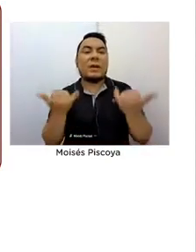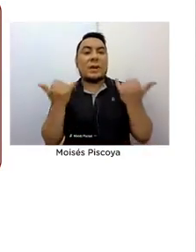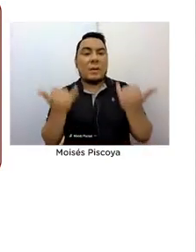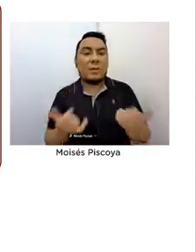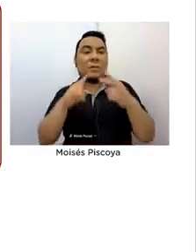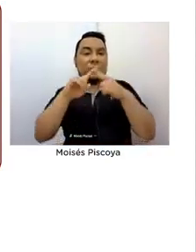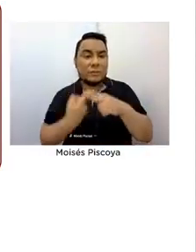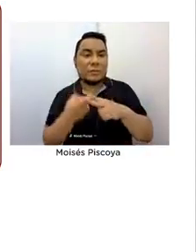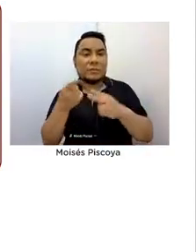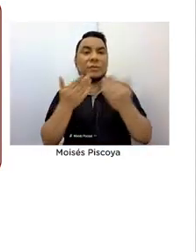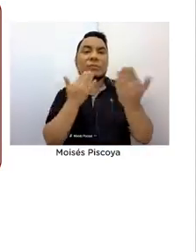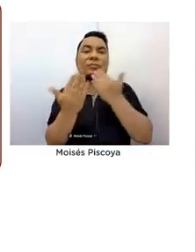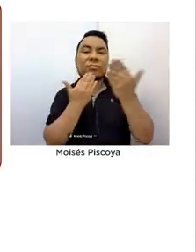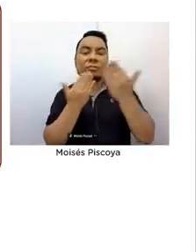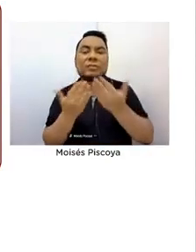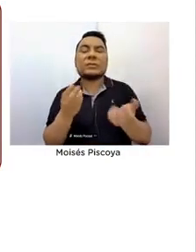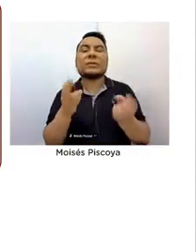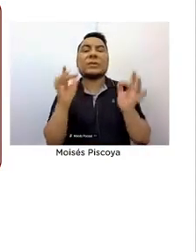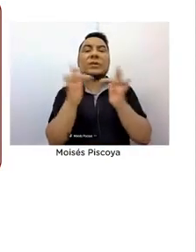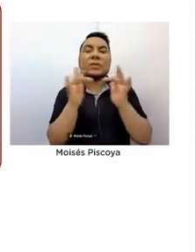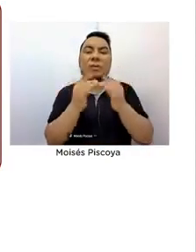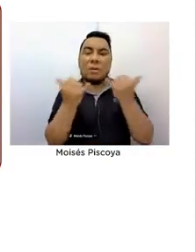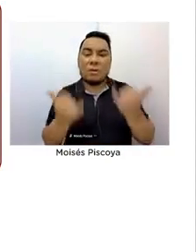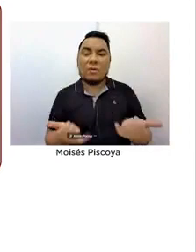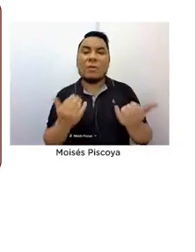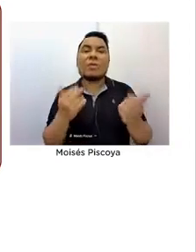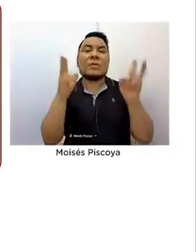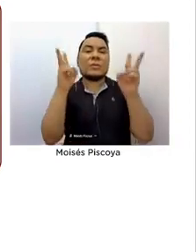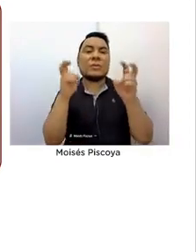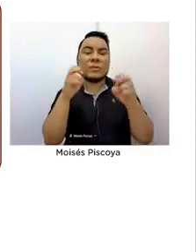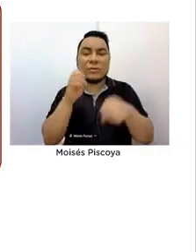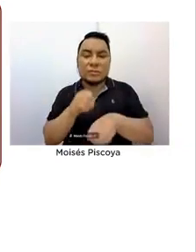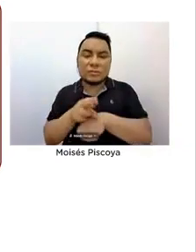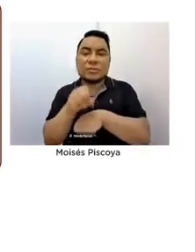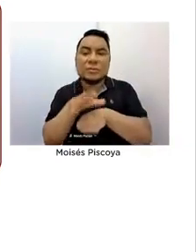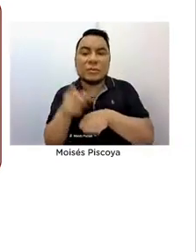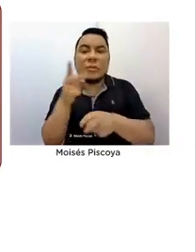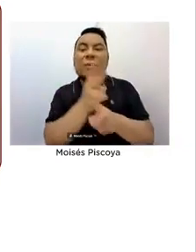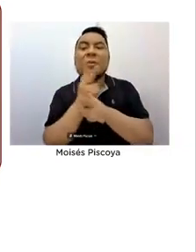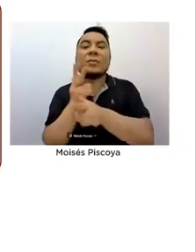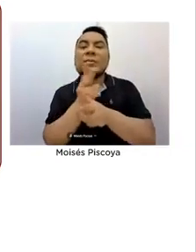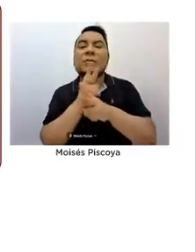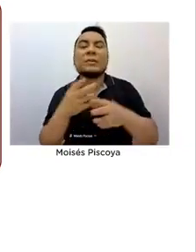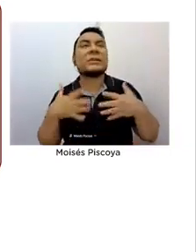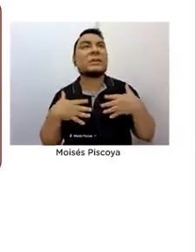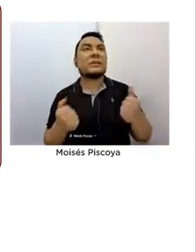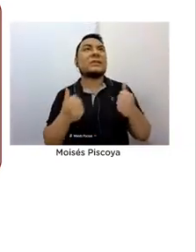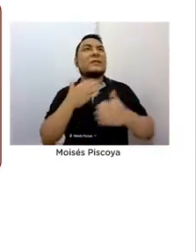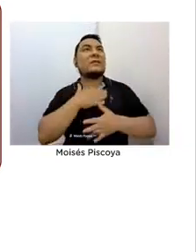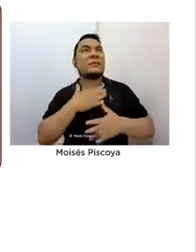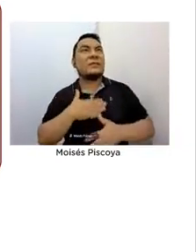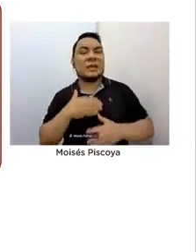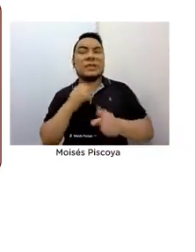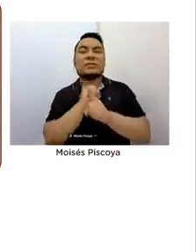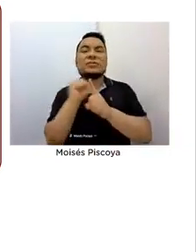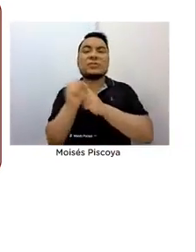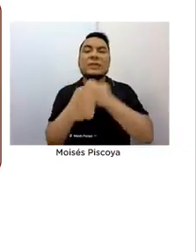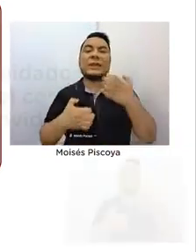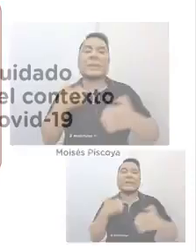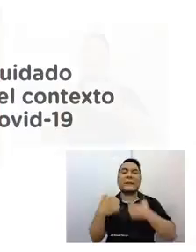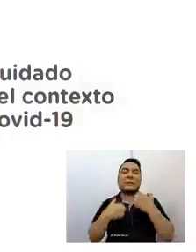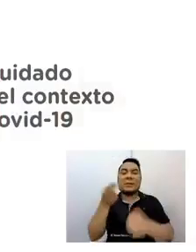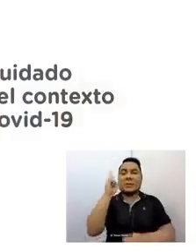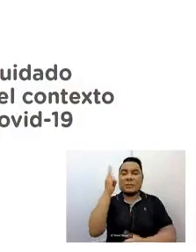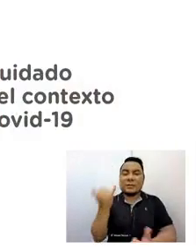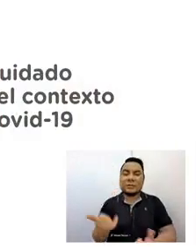iniciando con el desarrollo de nuestro webinar el día de hoy denominado Orientaciones para el cuidado de la salud física y socioemocional del docente